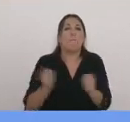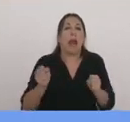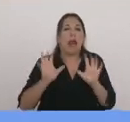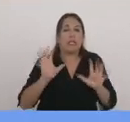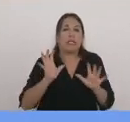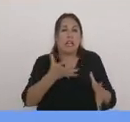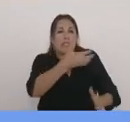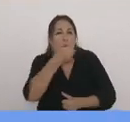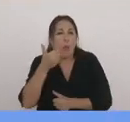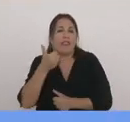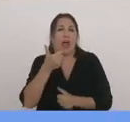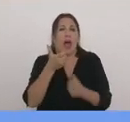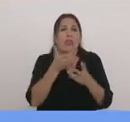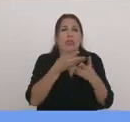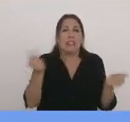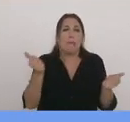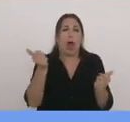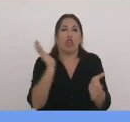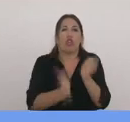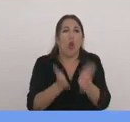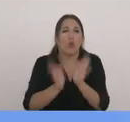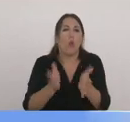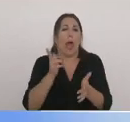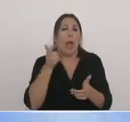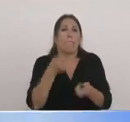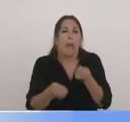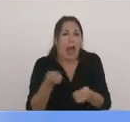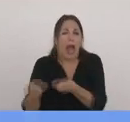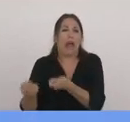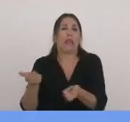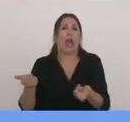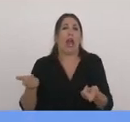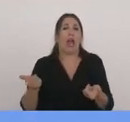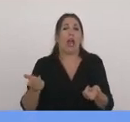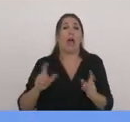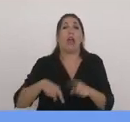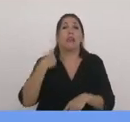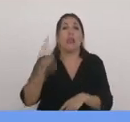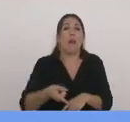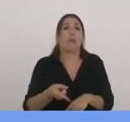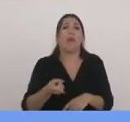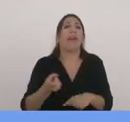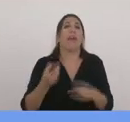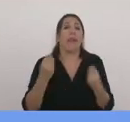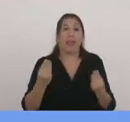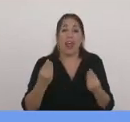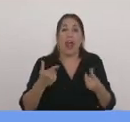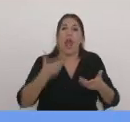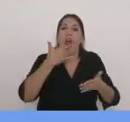desaparecer, torturar, matar y luego destruir los